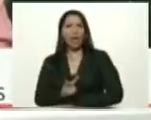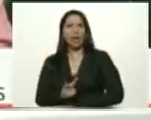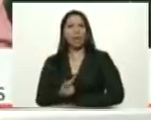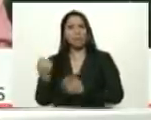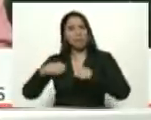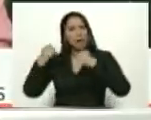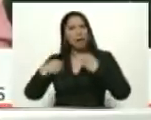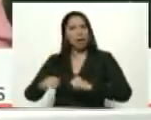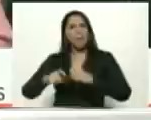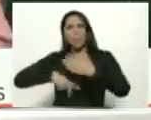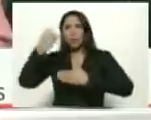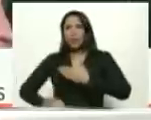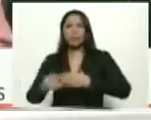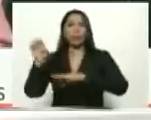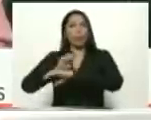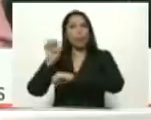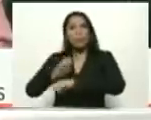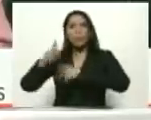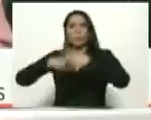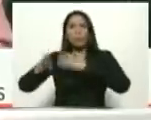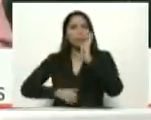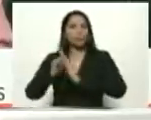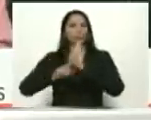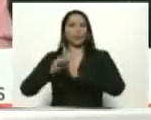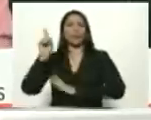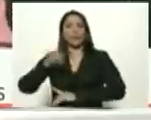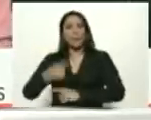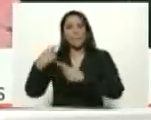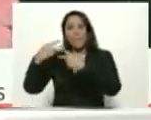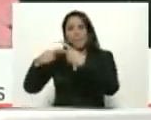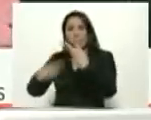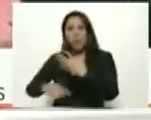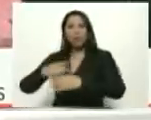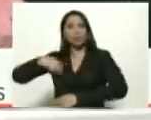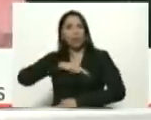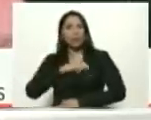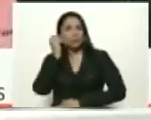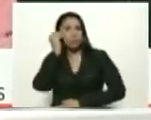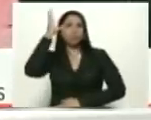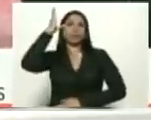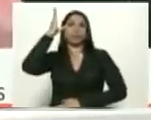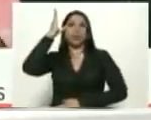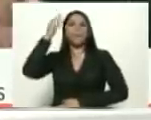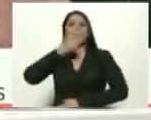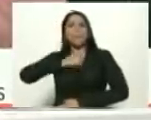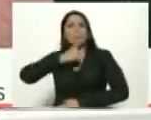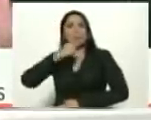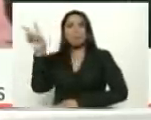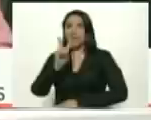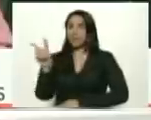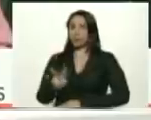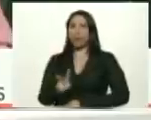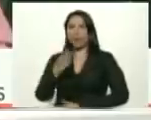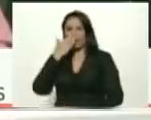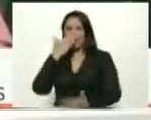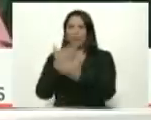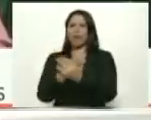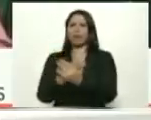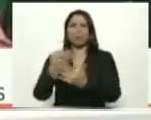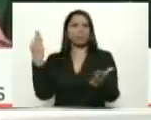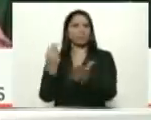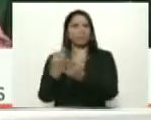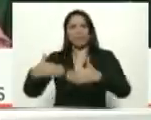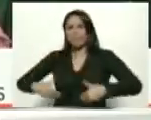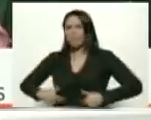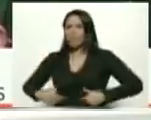proyecto económico productivo, con nuestro proyecto de diversificación, con nuestra capacidad de resistencia, Venezuela al frente del esfuerzo